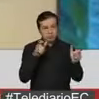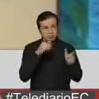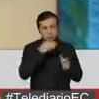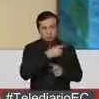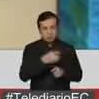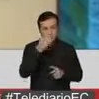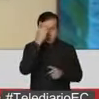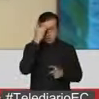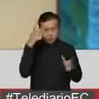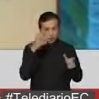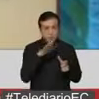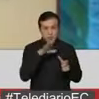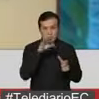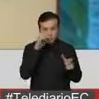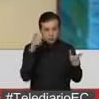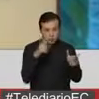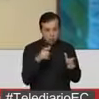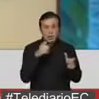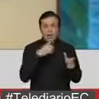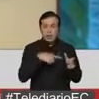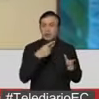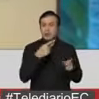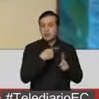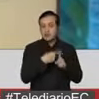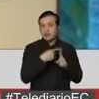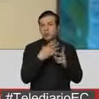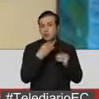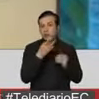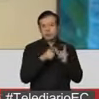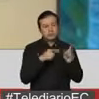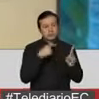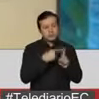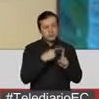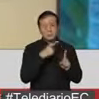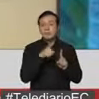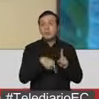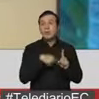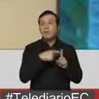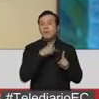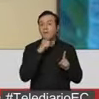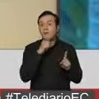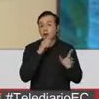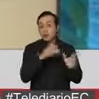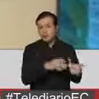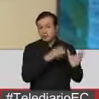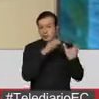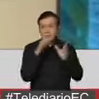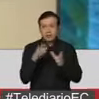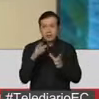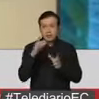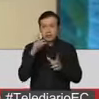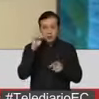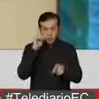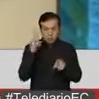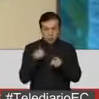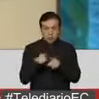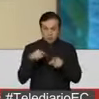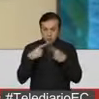tenedores de bonos, lo cual ya nos dice que hay una buena acogida, pero hay que lanzar ese acuerdo de manera